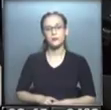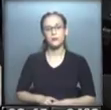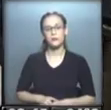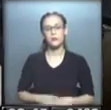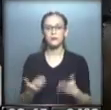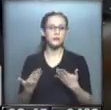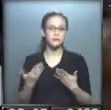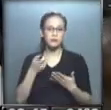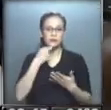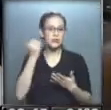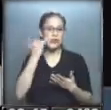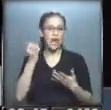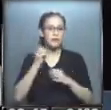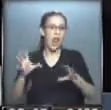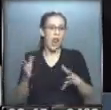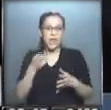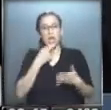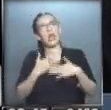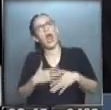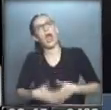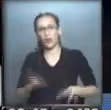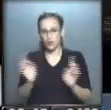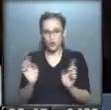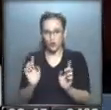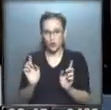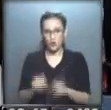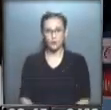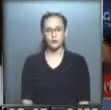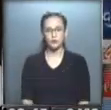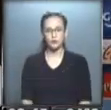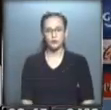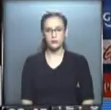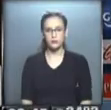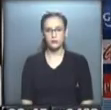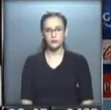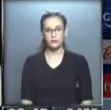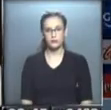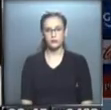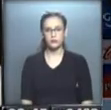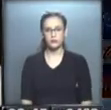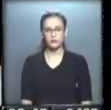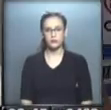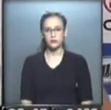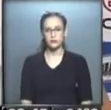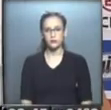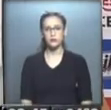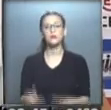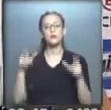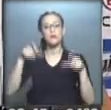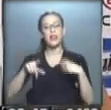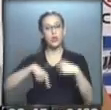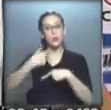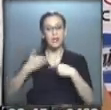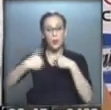bueno, ya que estamos, sería un pecado mortal, ya que estábamos con el tema de la religión. Así que, pensando en el partido mañana, de entregar lo